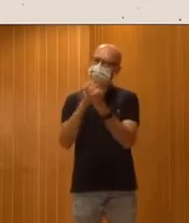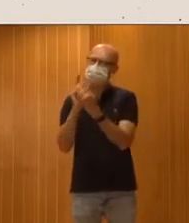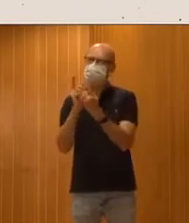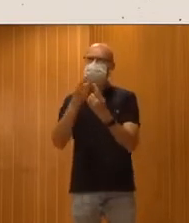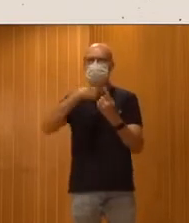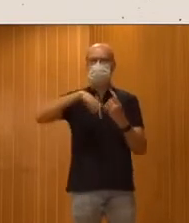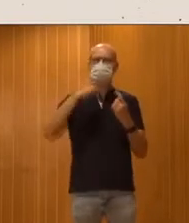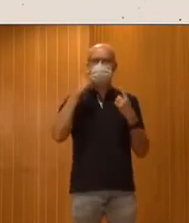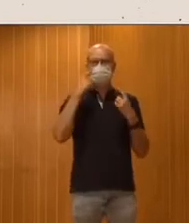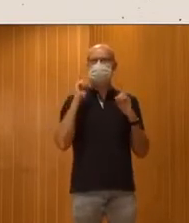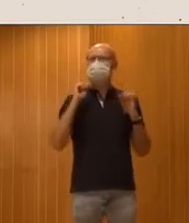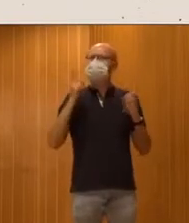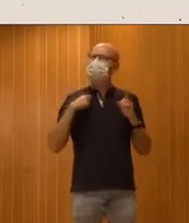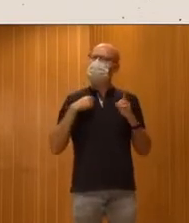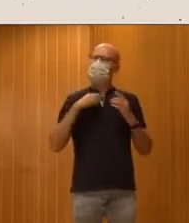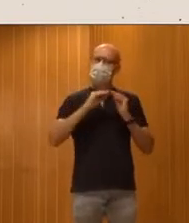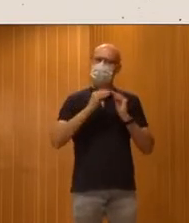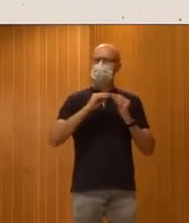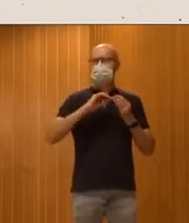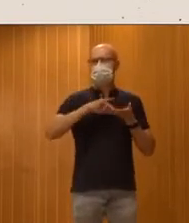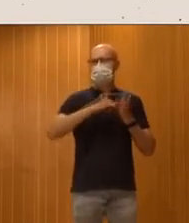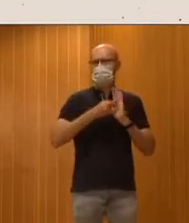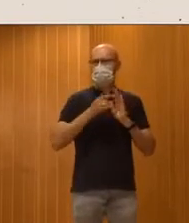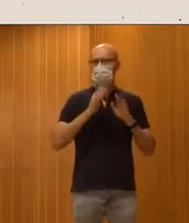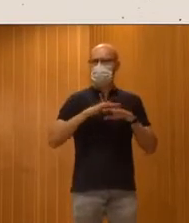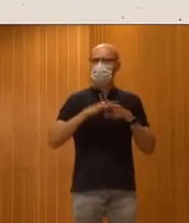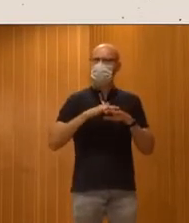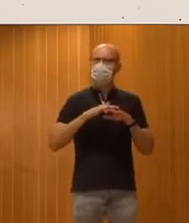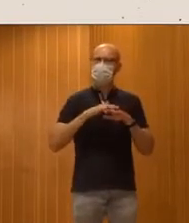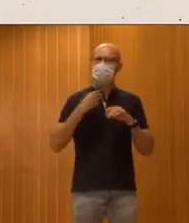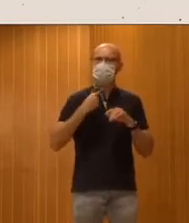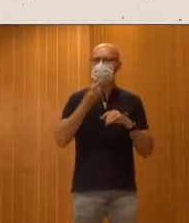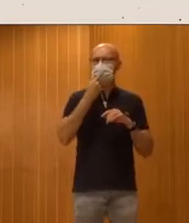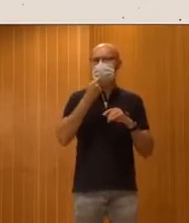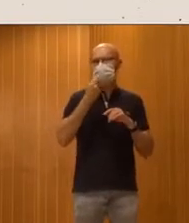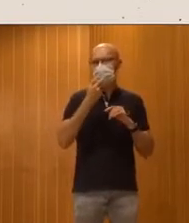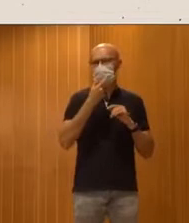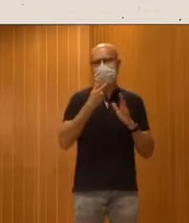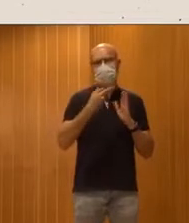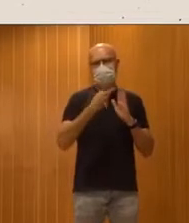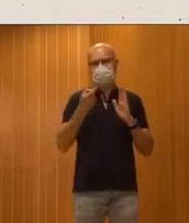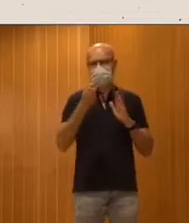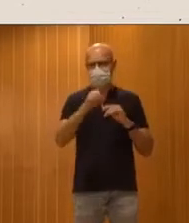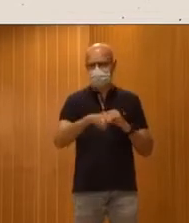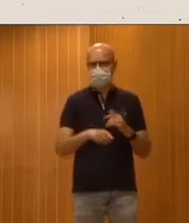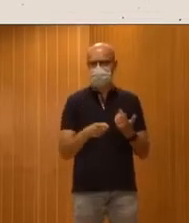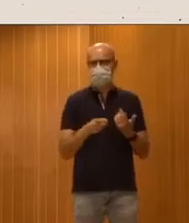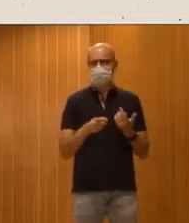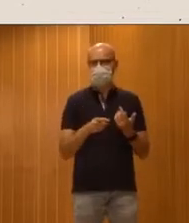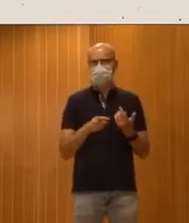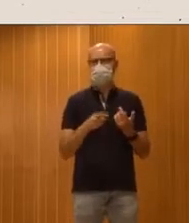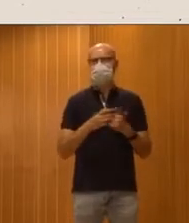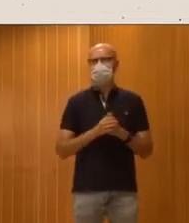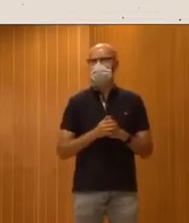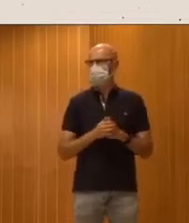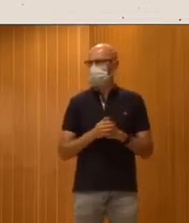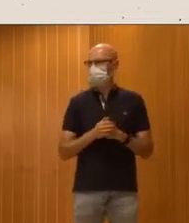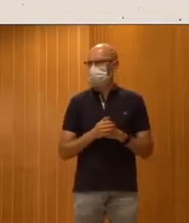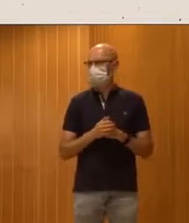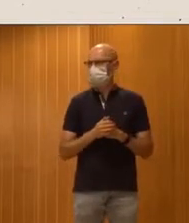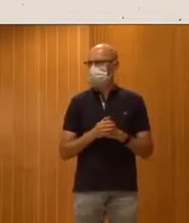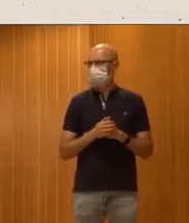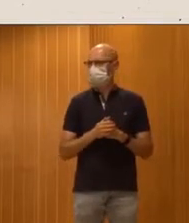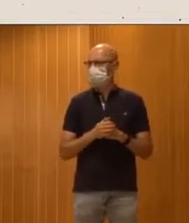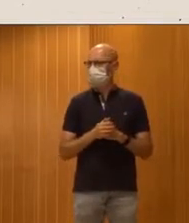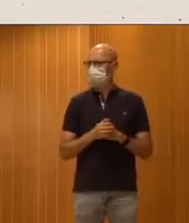una metodología para evitar sujeciones químicas y yo luego os enseñaré, creo que es única en el